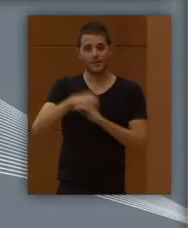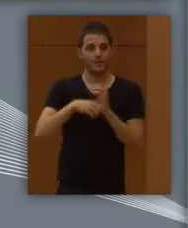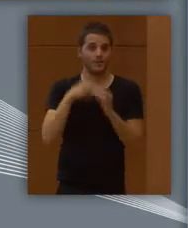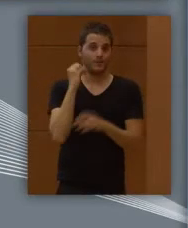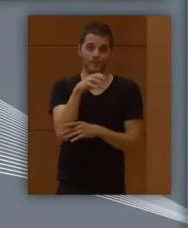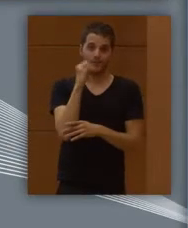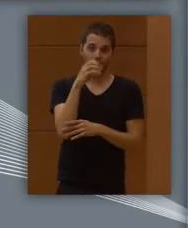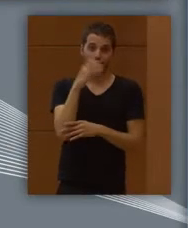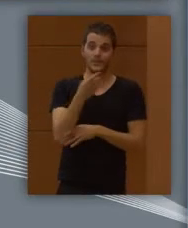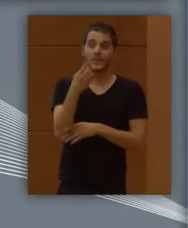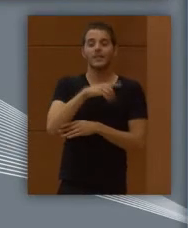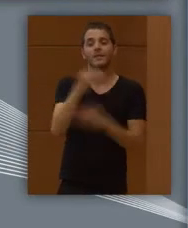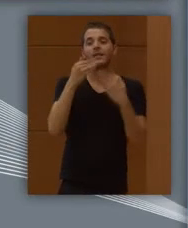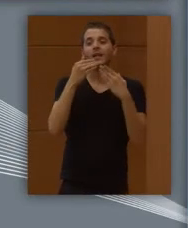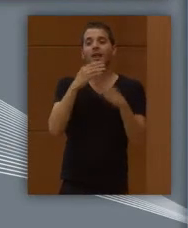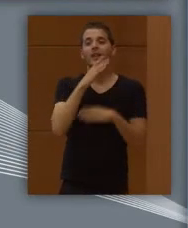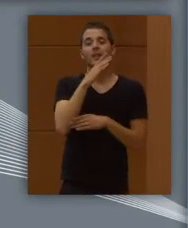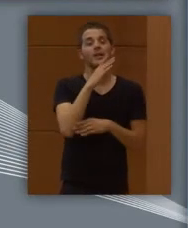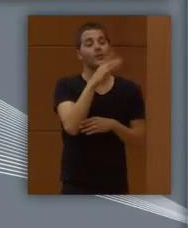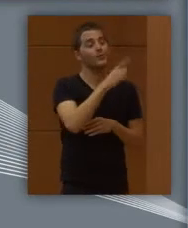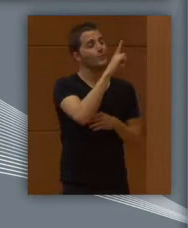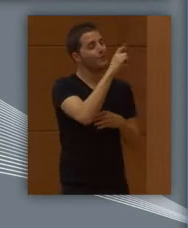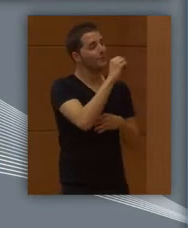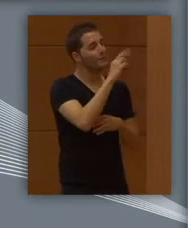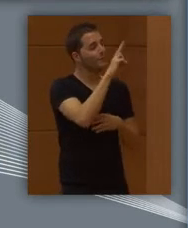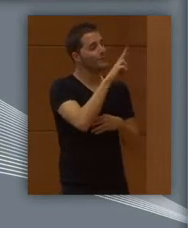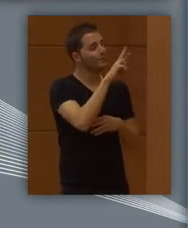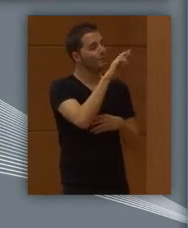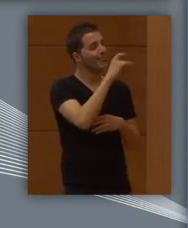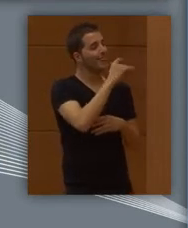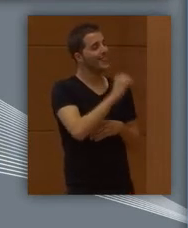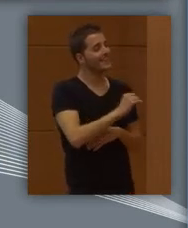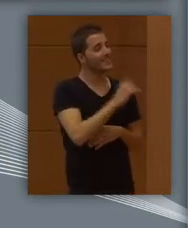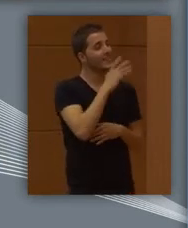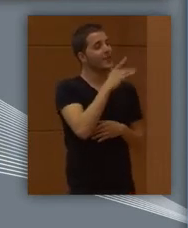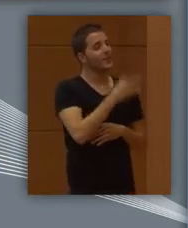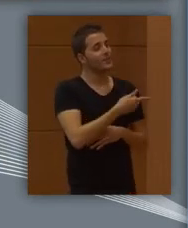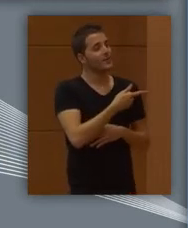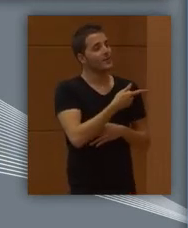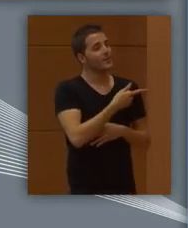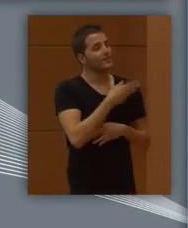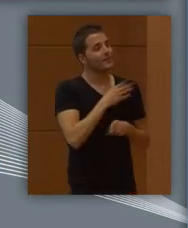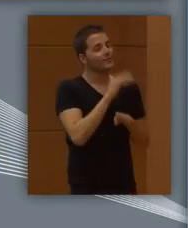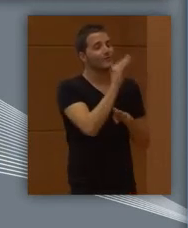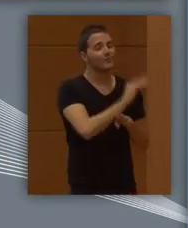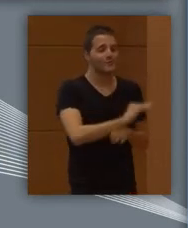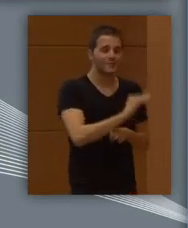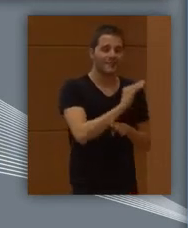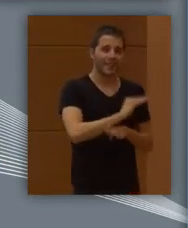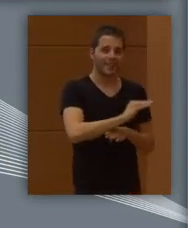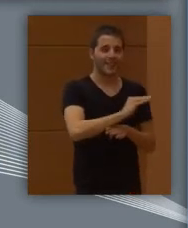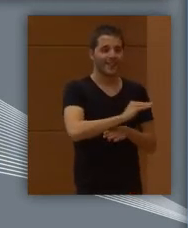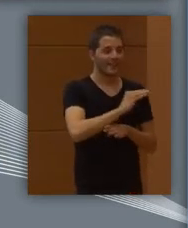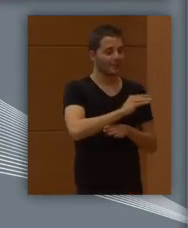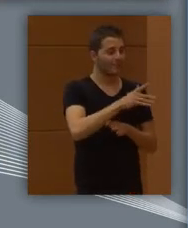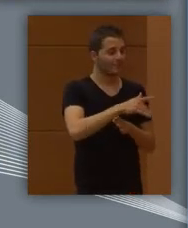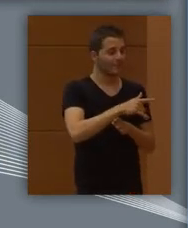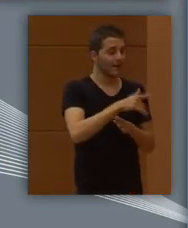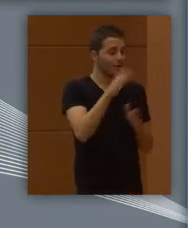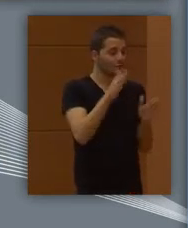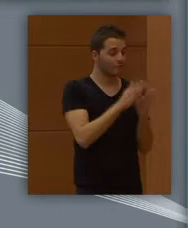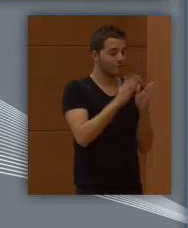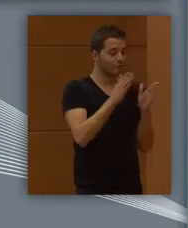también agradecer a Lourdes pues, el cuidado que ha tenido con los ponentes en el